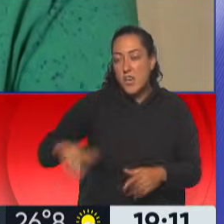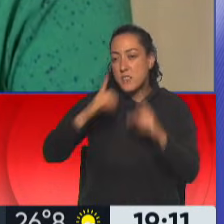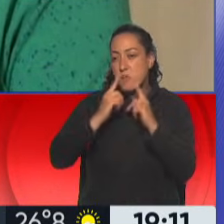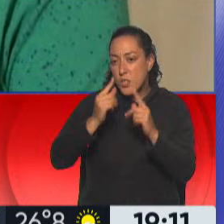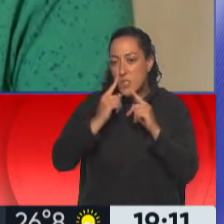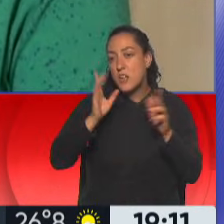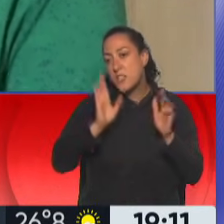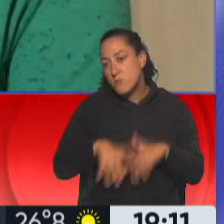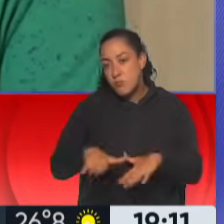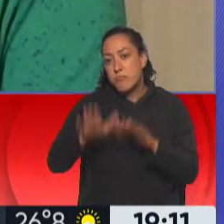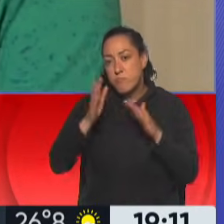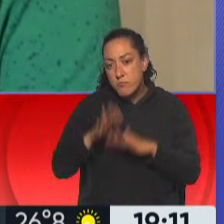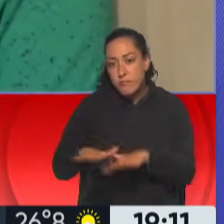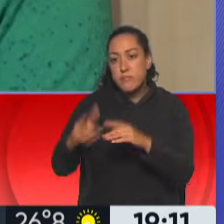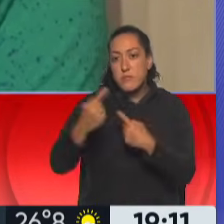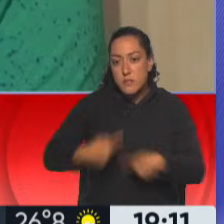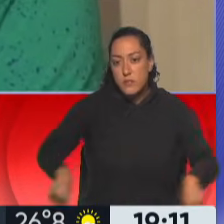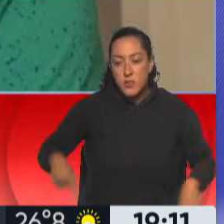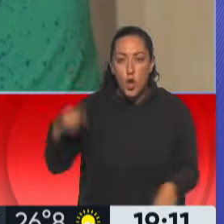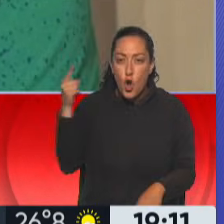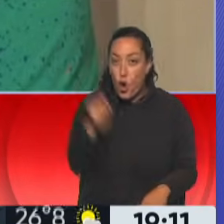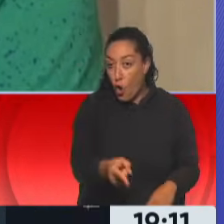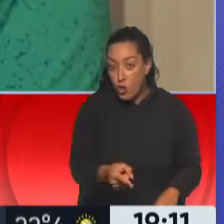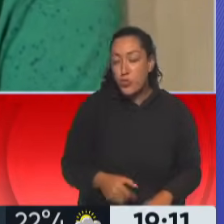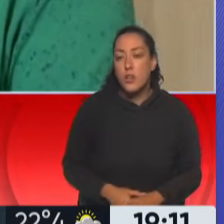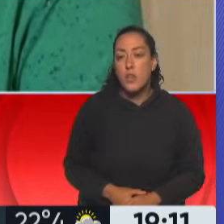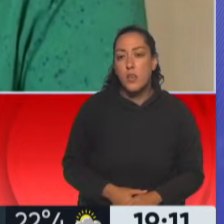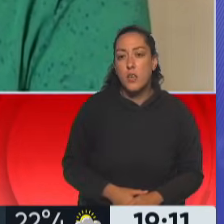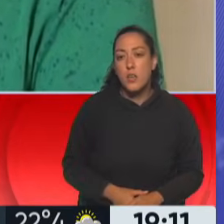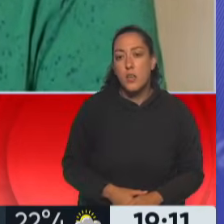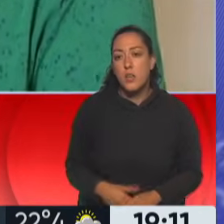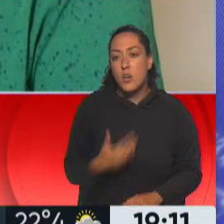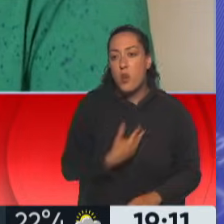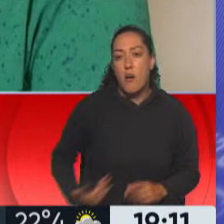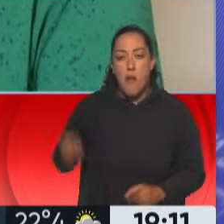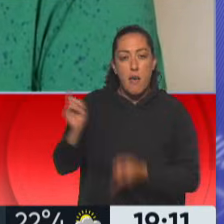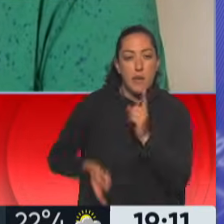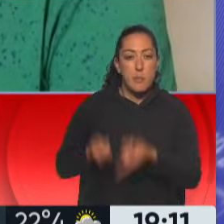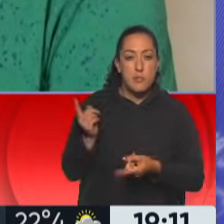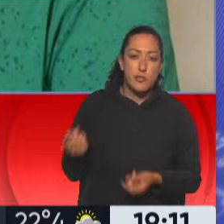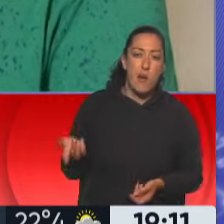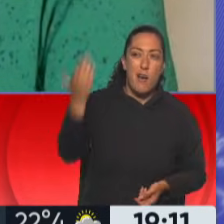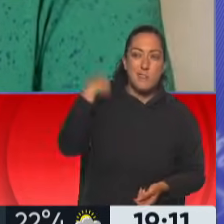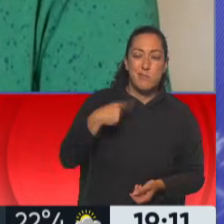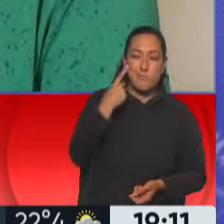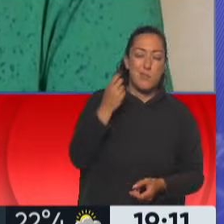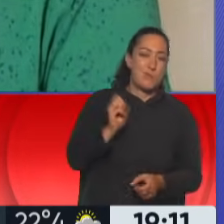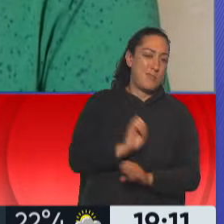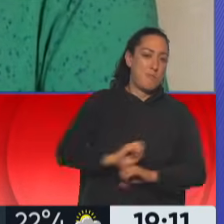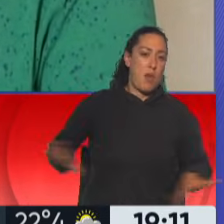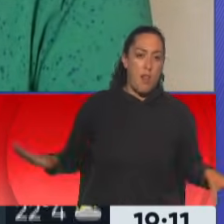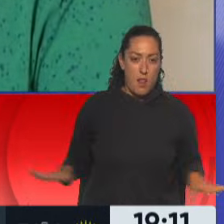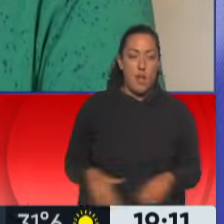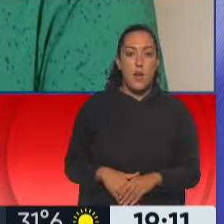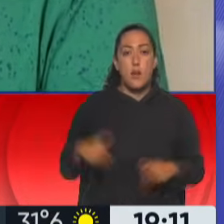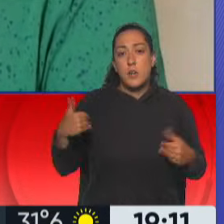a estar en contra de un régimen que ya yo veía que era algo nefasto y bueno, tuve